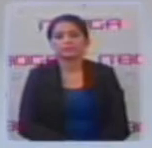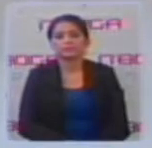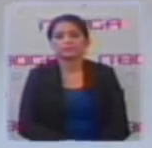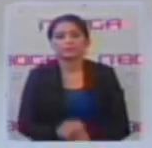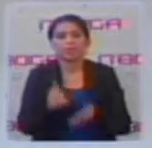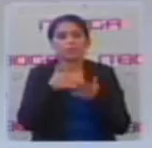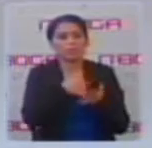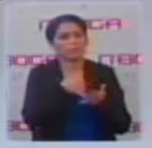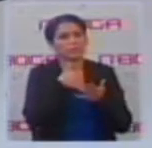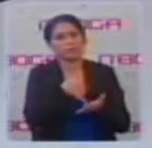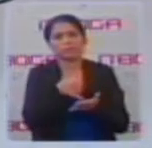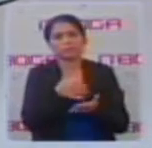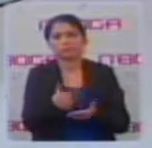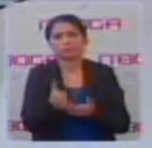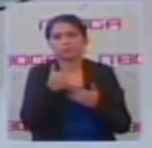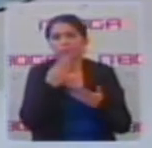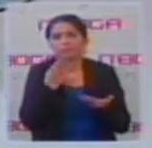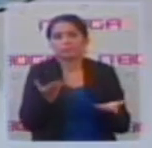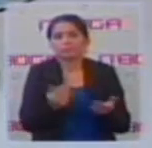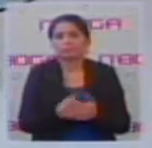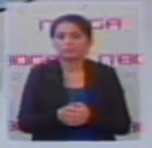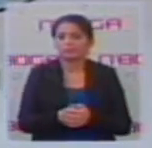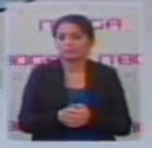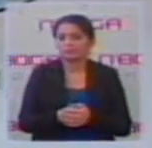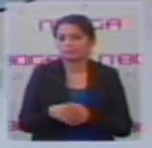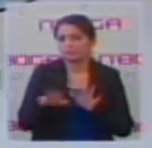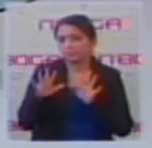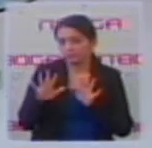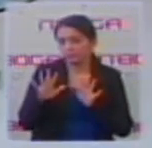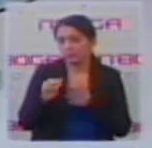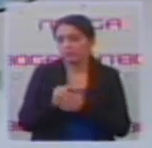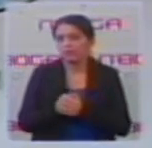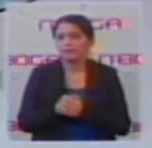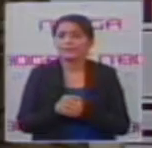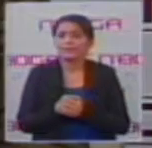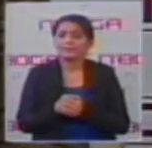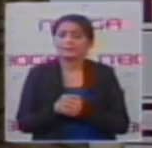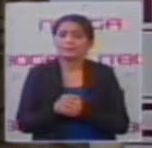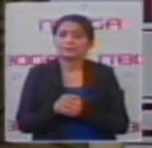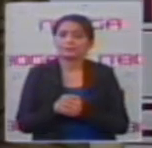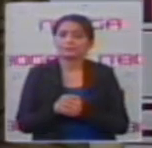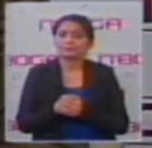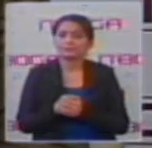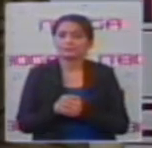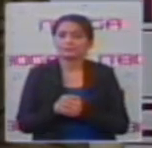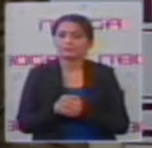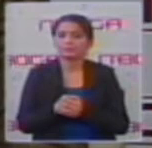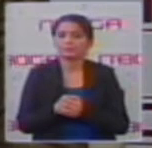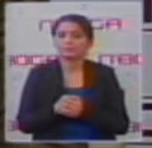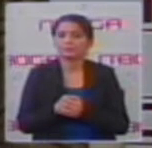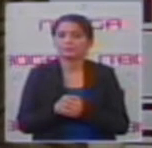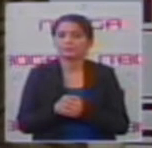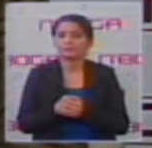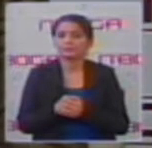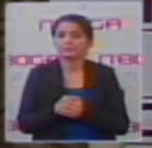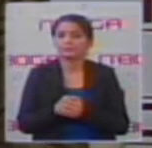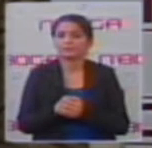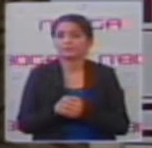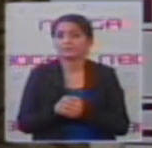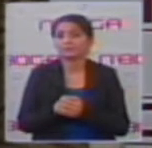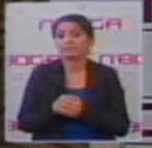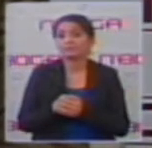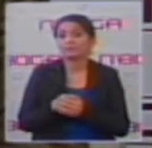recibido estos premios para nuestro país? Bueno, tienen varios beneficios. El uno, muy coyuntural, que es el que el nombre